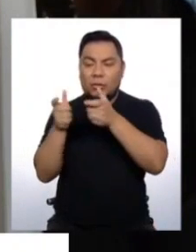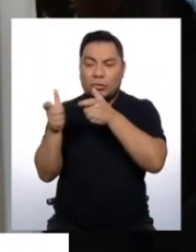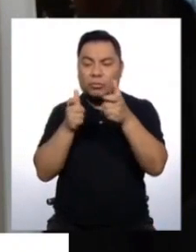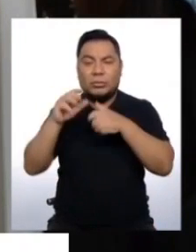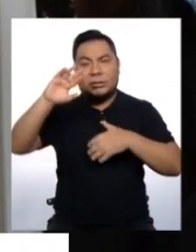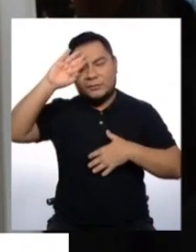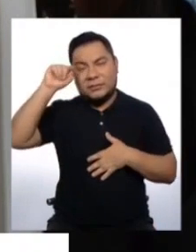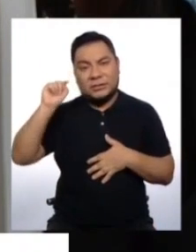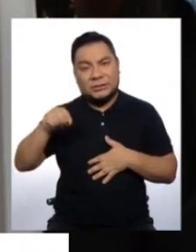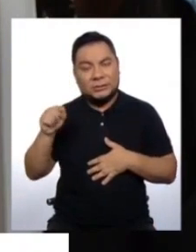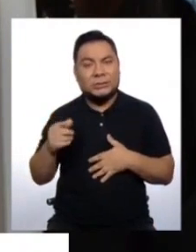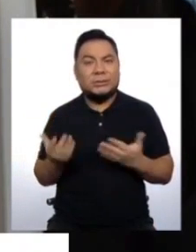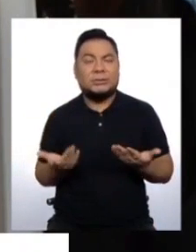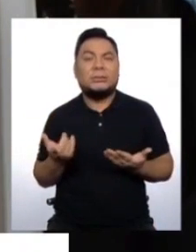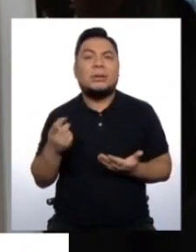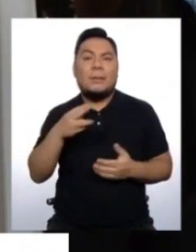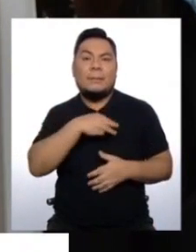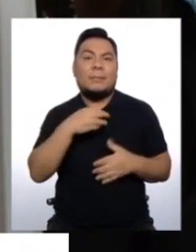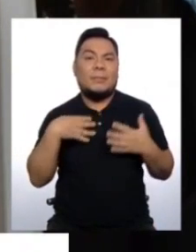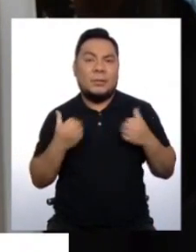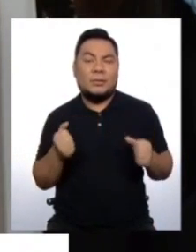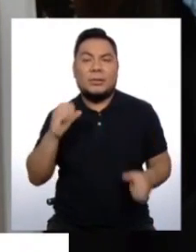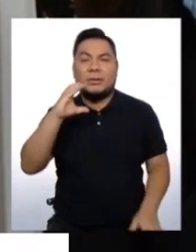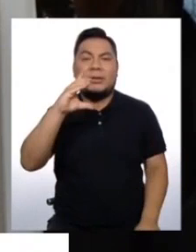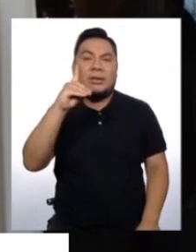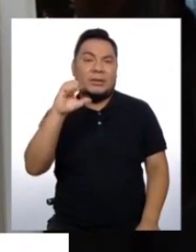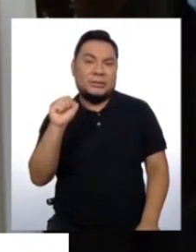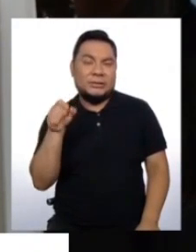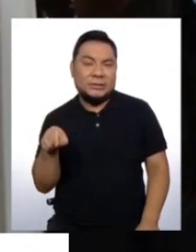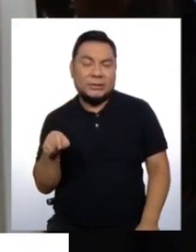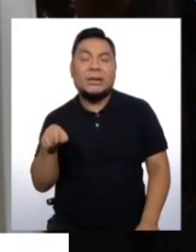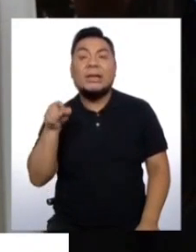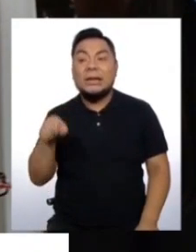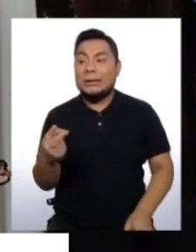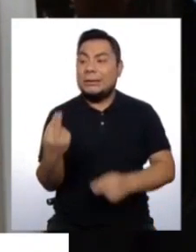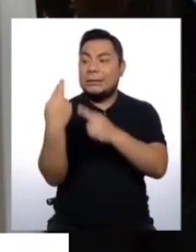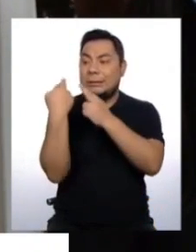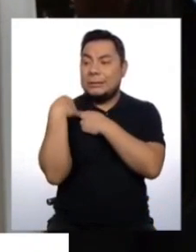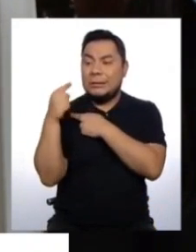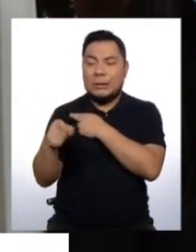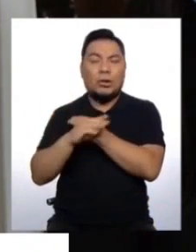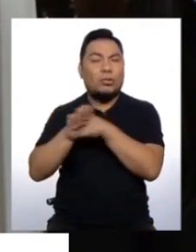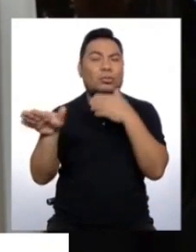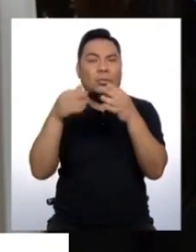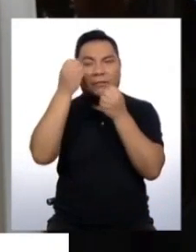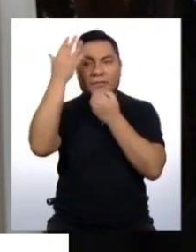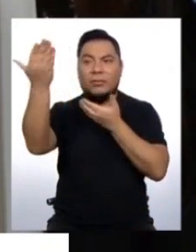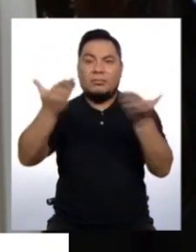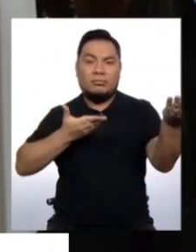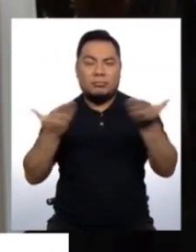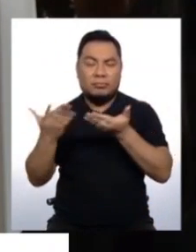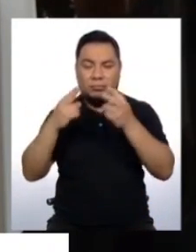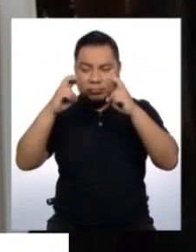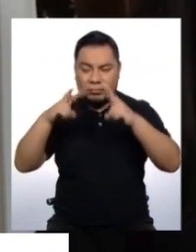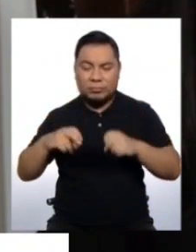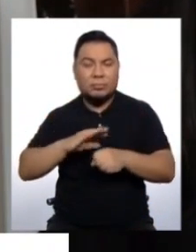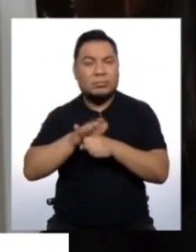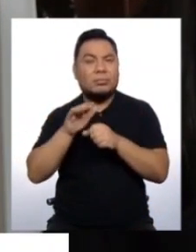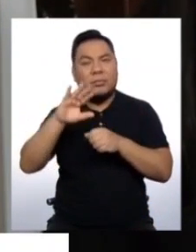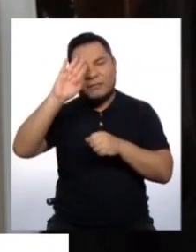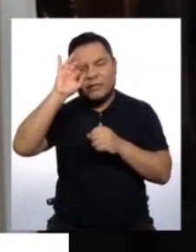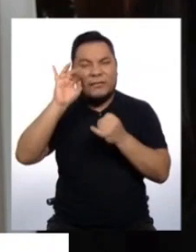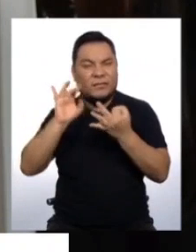Enfermedades del Ministerio de Salud, el CDC, que es el encargado de recabar toda la información epidemiológica para